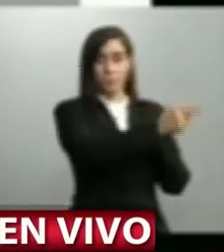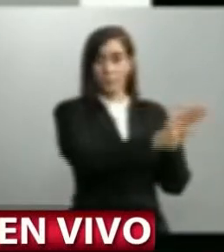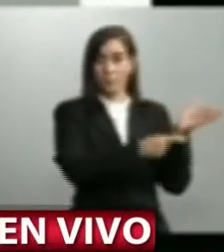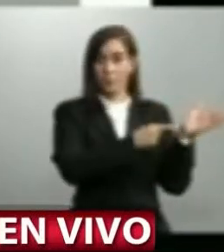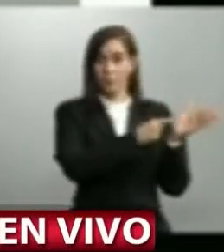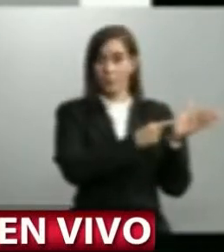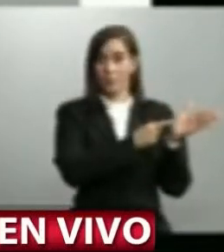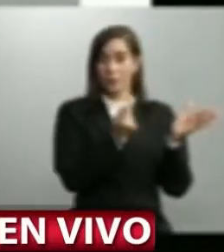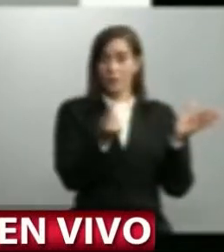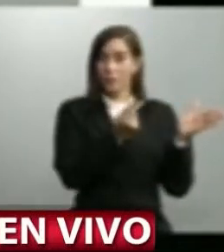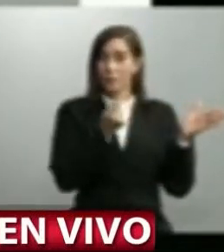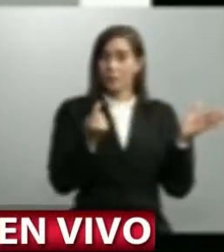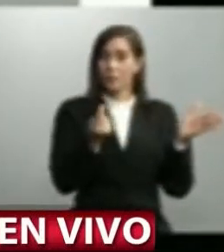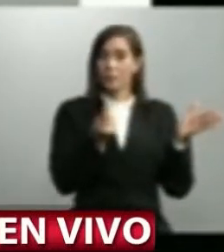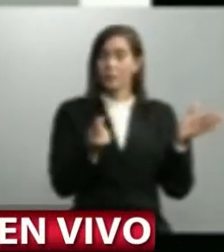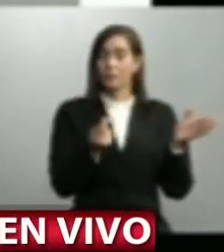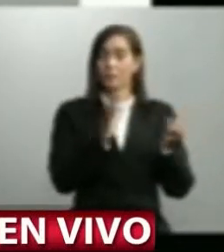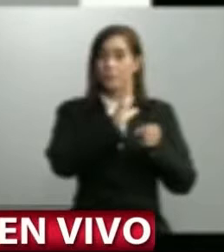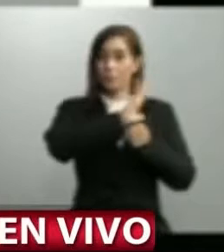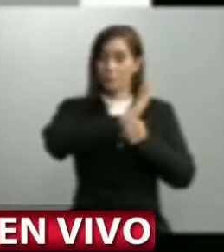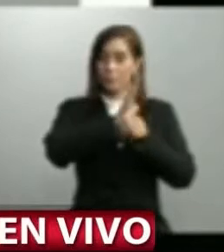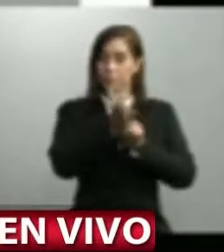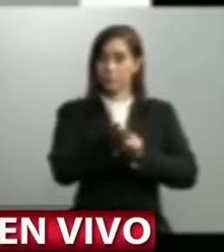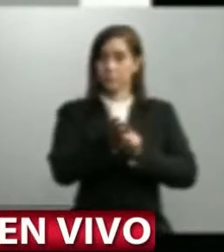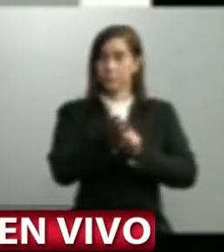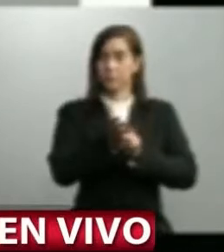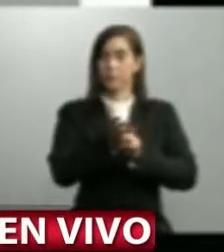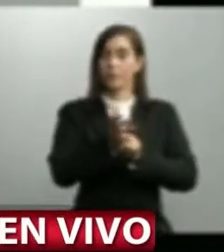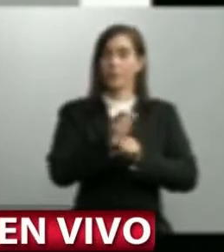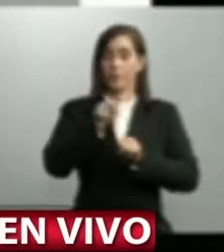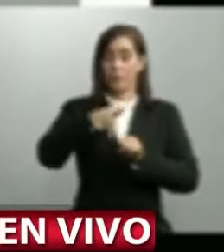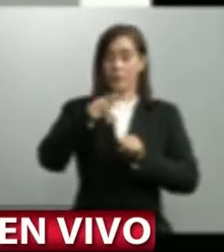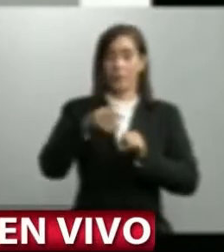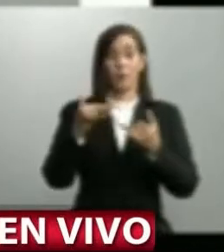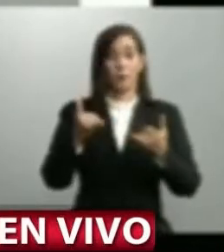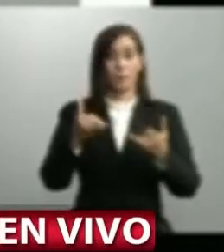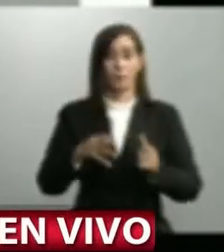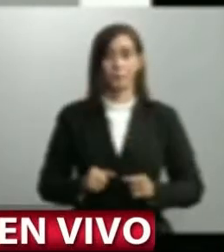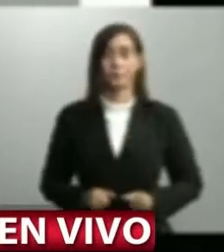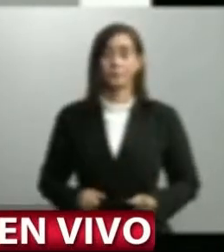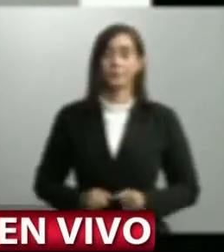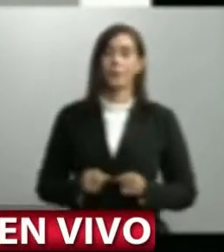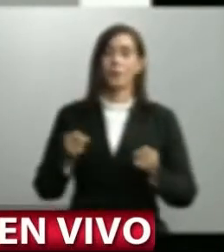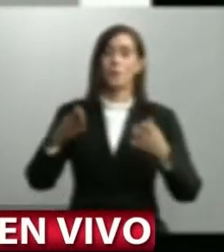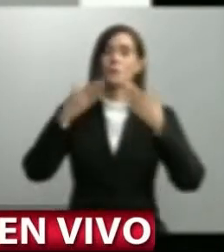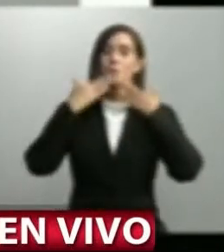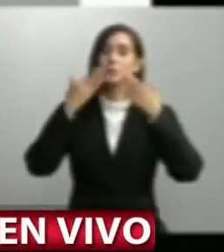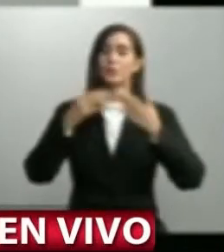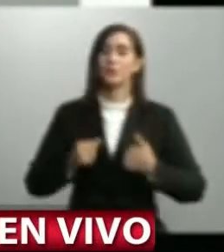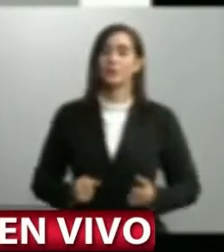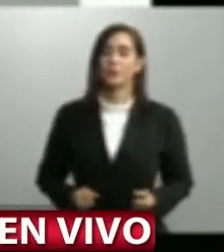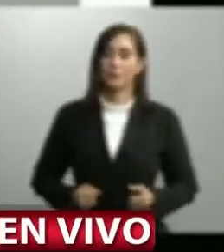el comportamiento del COVID-19 en estos momentos. Muchísimas